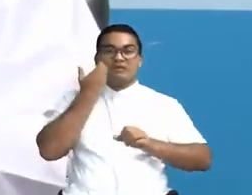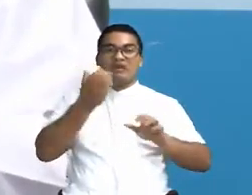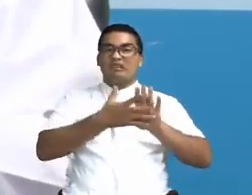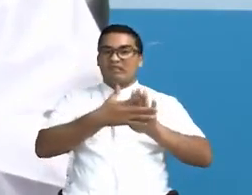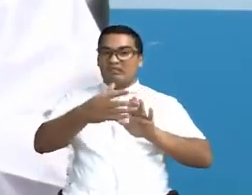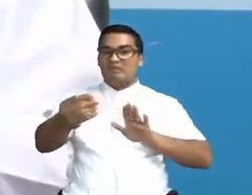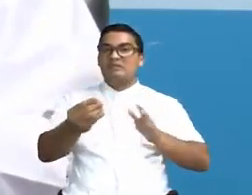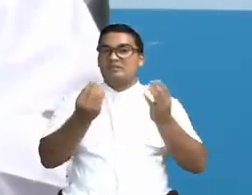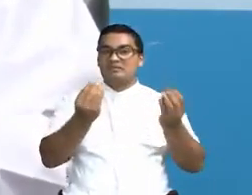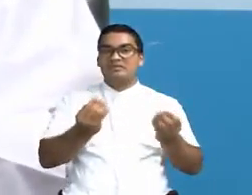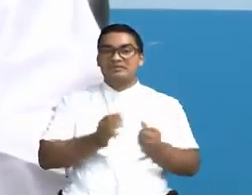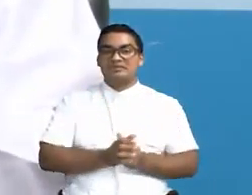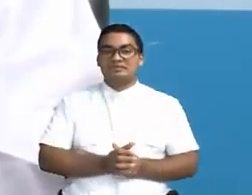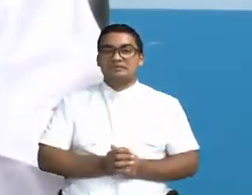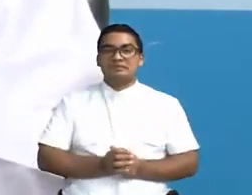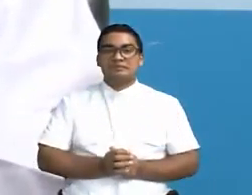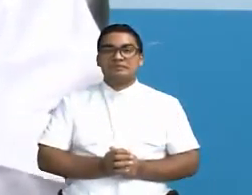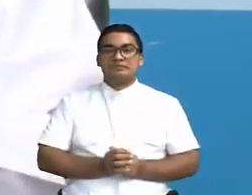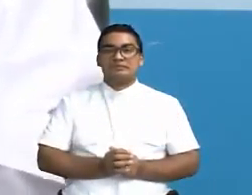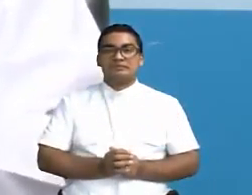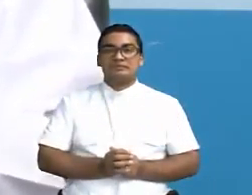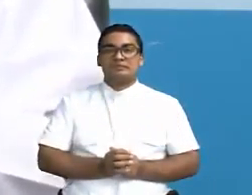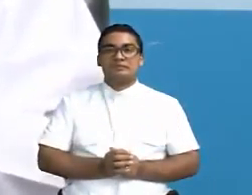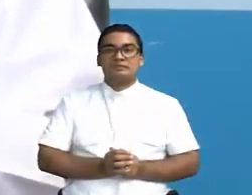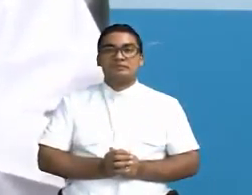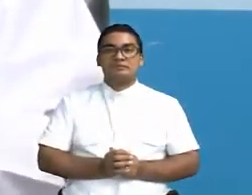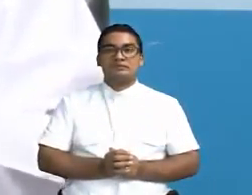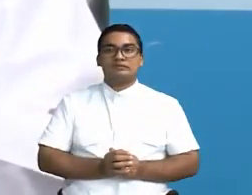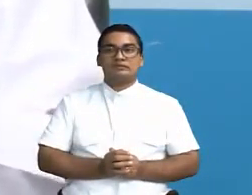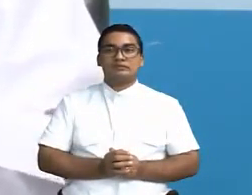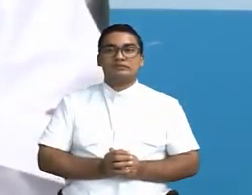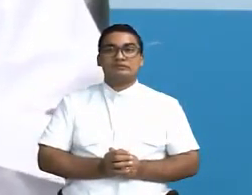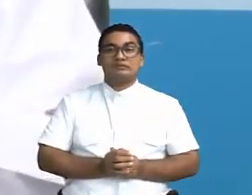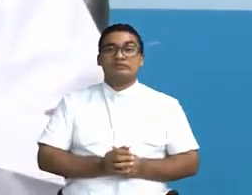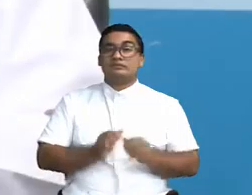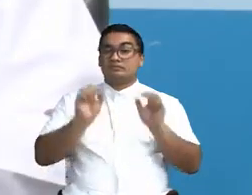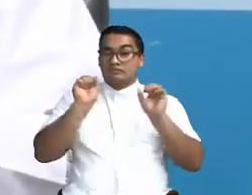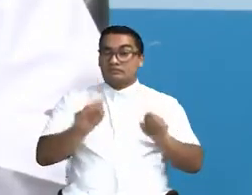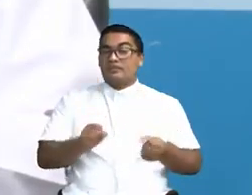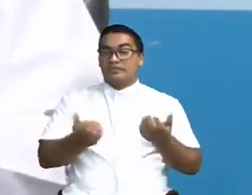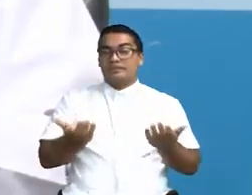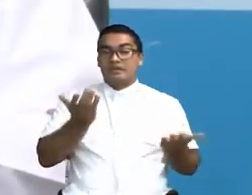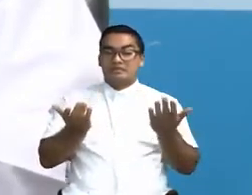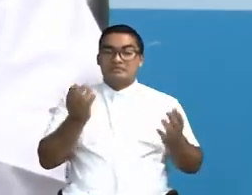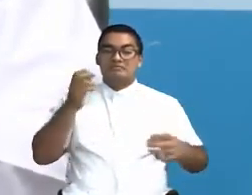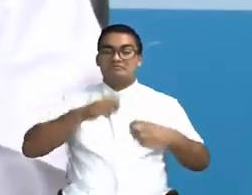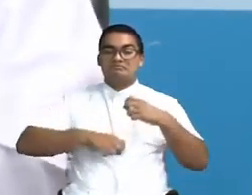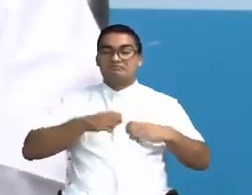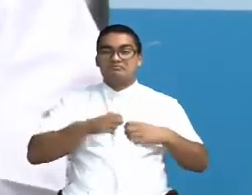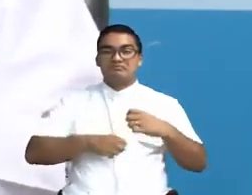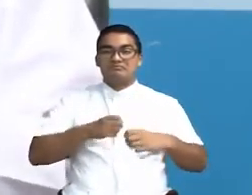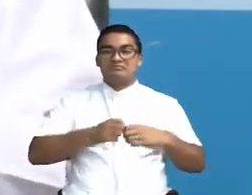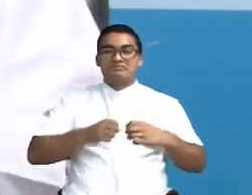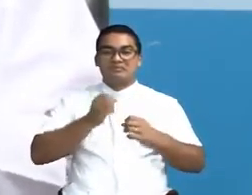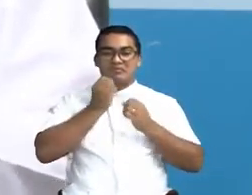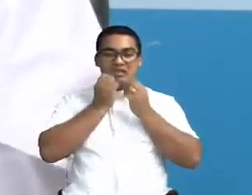Esto pues va a hacer que sea más propenso a los procesos infecciosos. Por